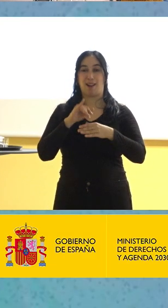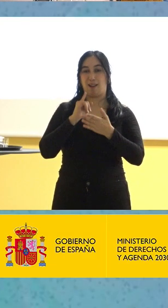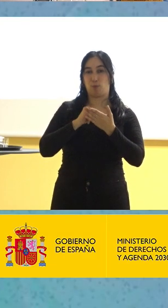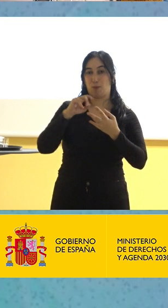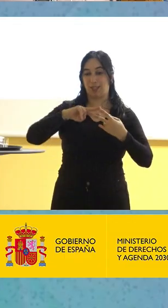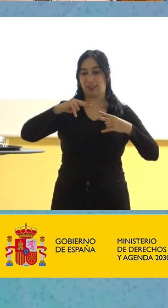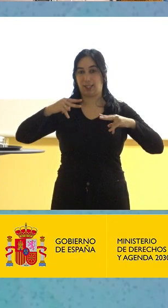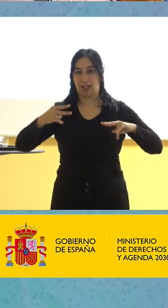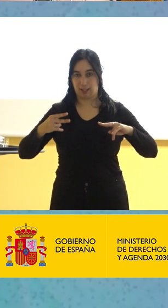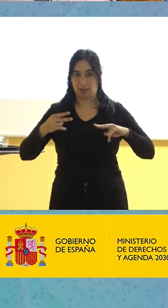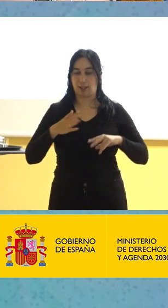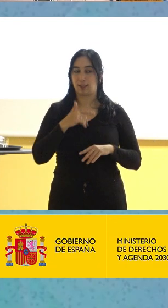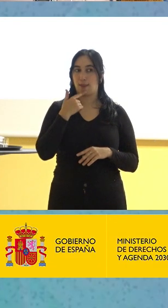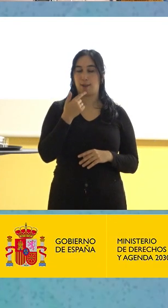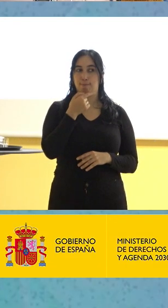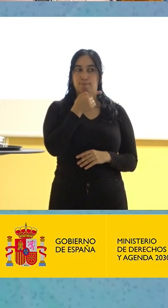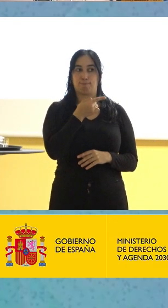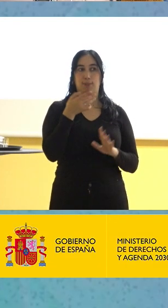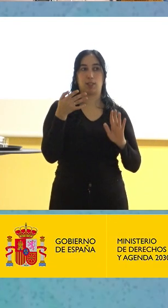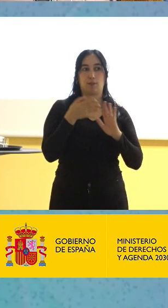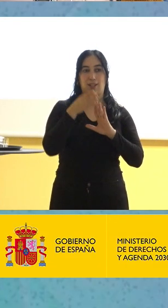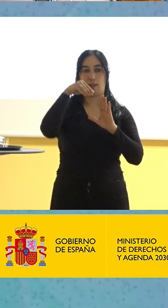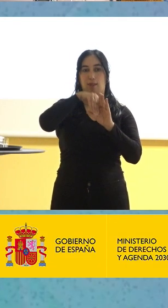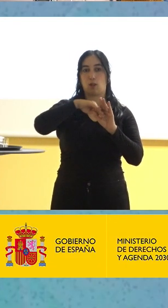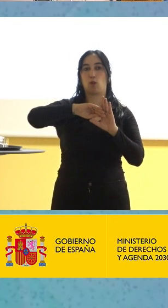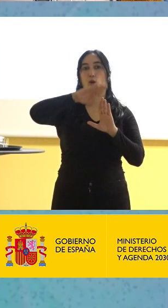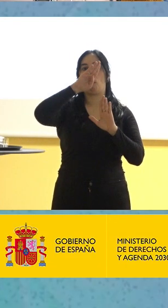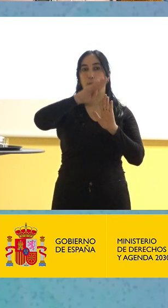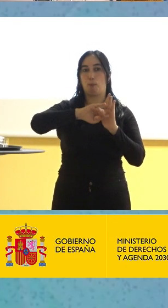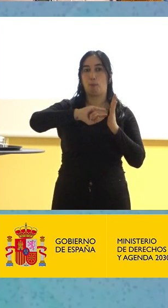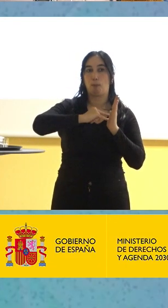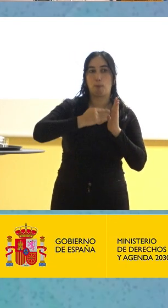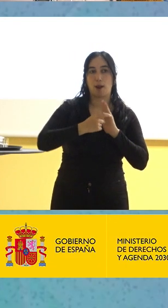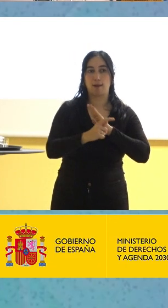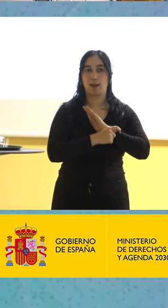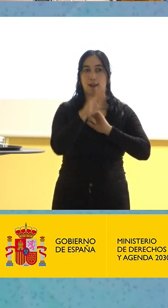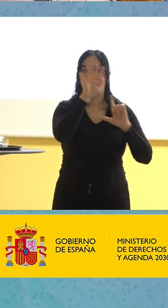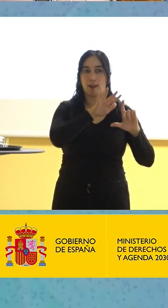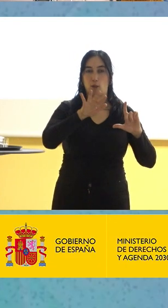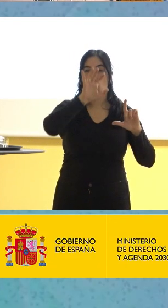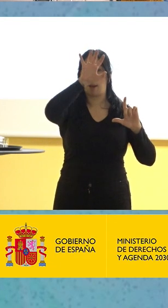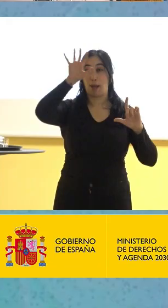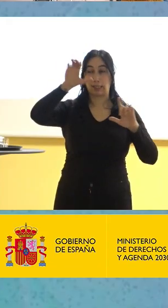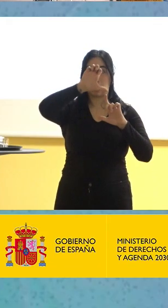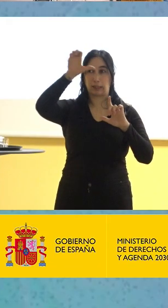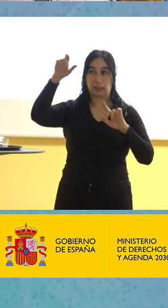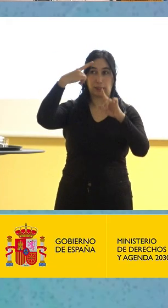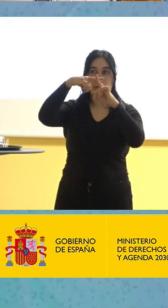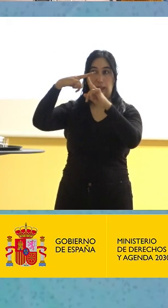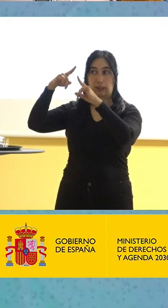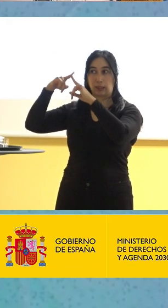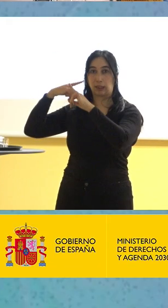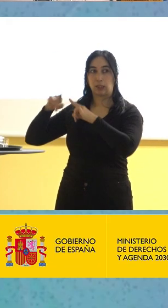¿no? Es algo que aparece en los planes o estrategias nacionales de diferentes países europeos, que algo que